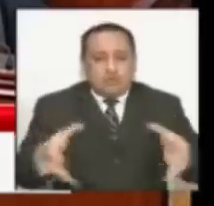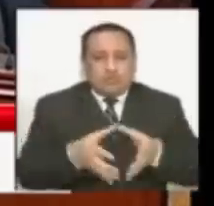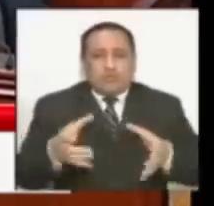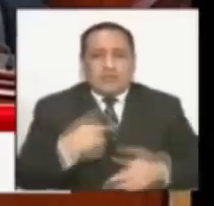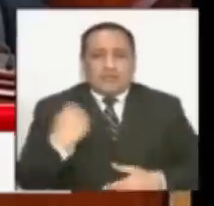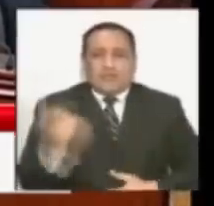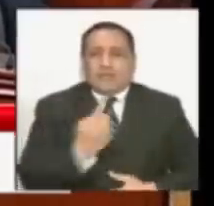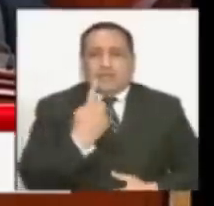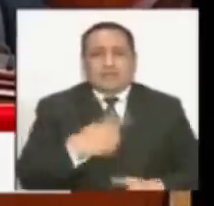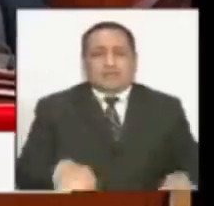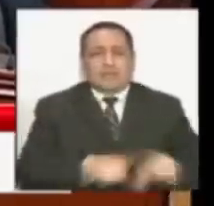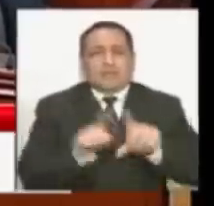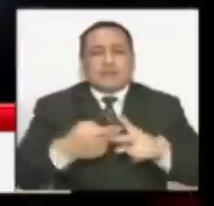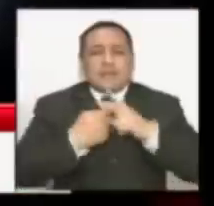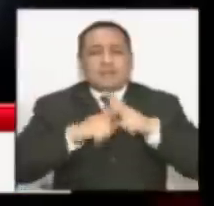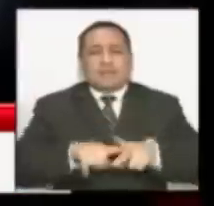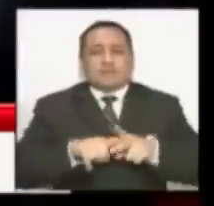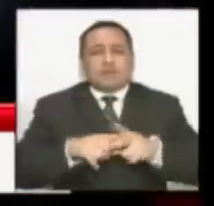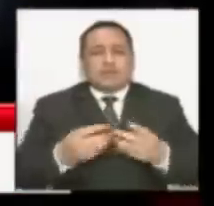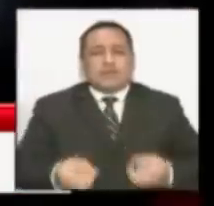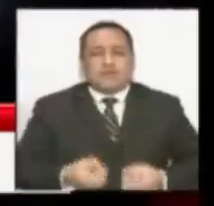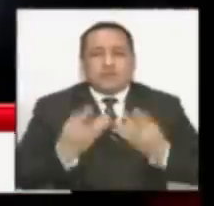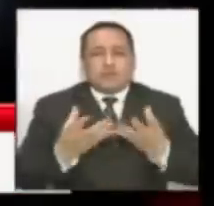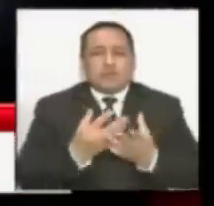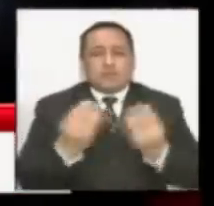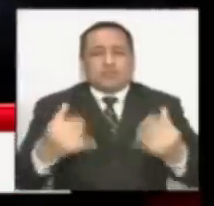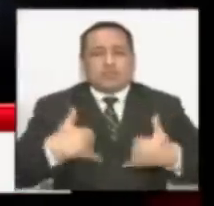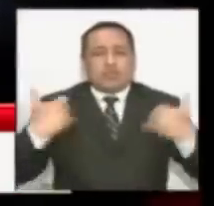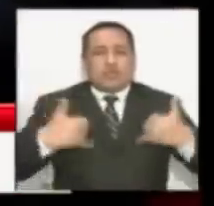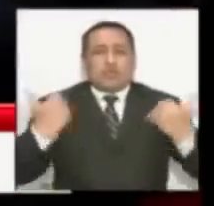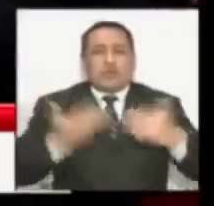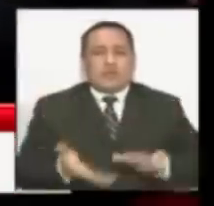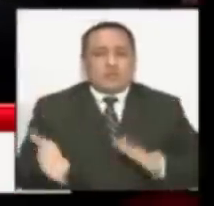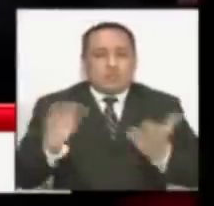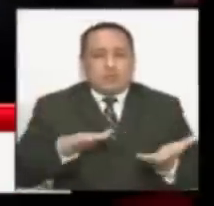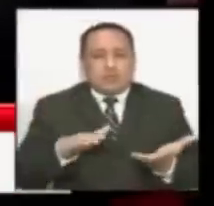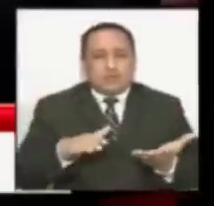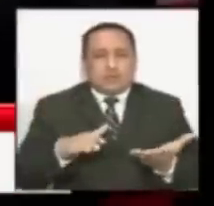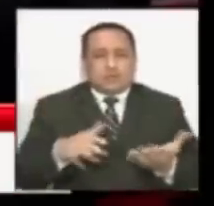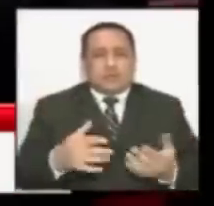distintos congresistas, varias bancadas, cercana a saludarlo,